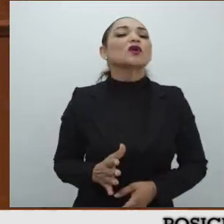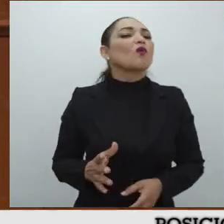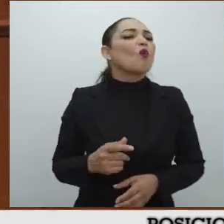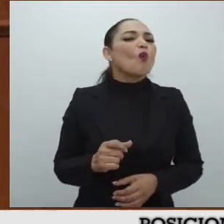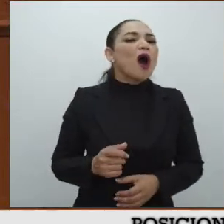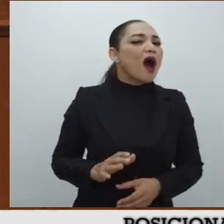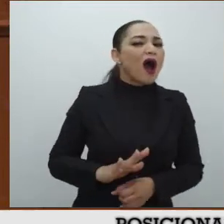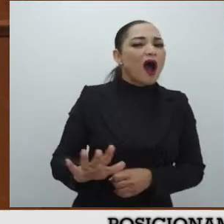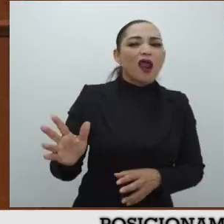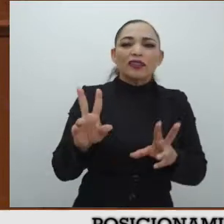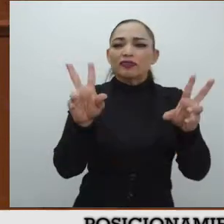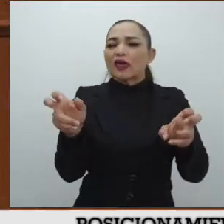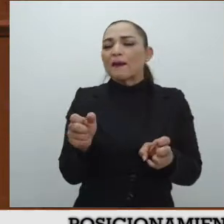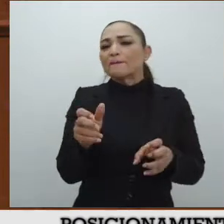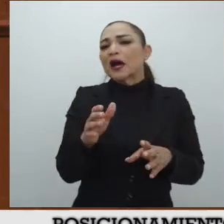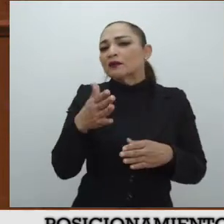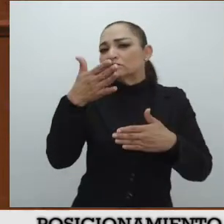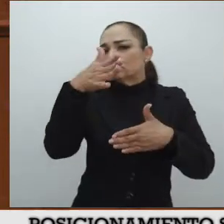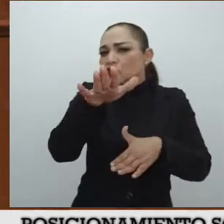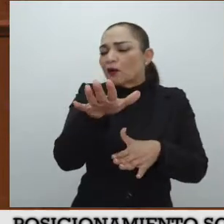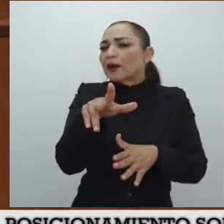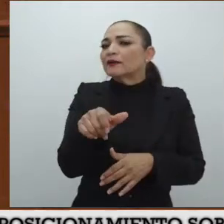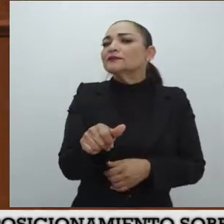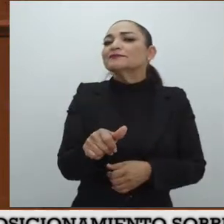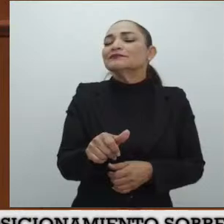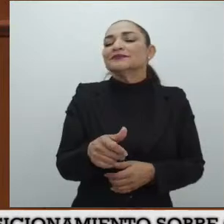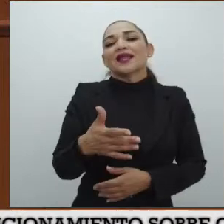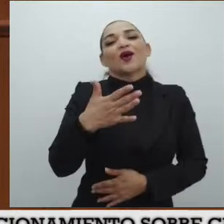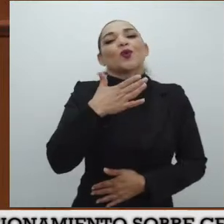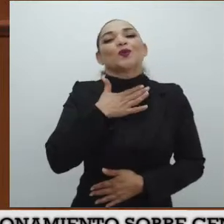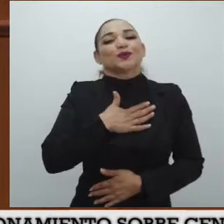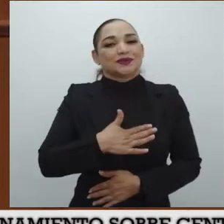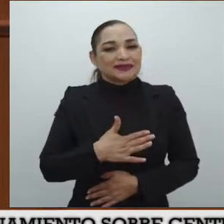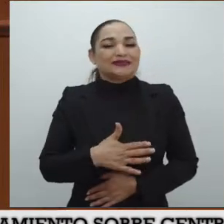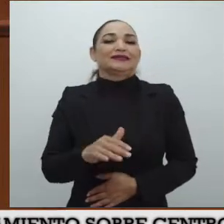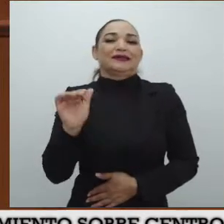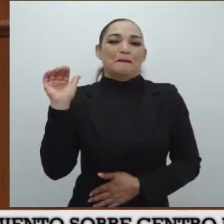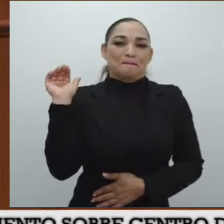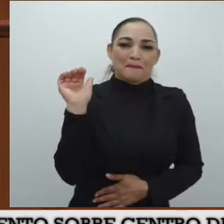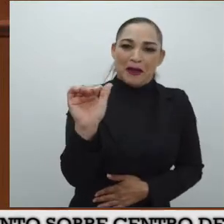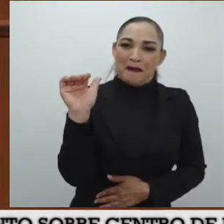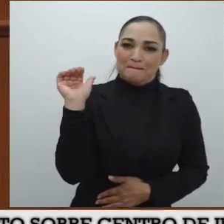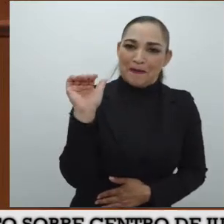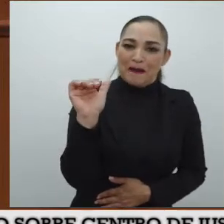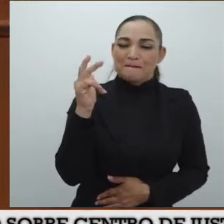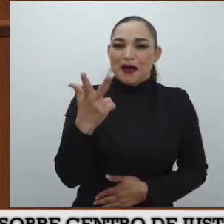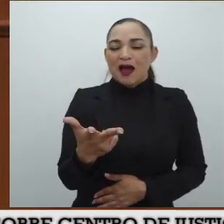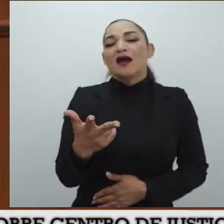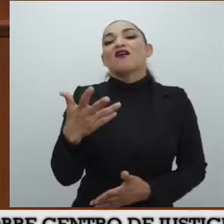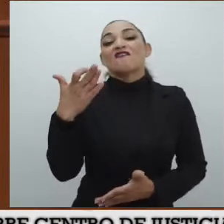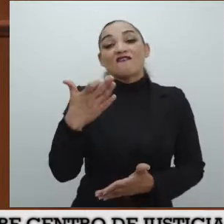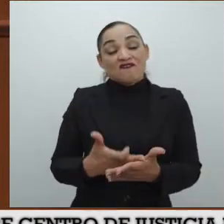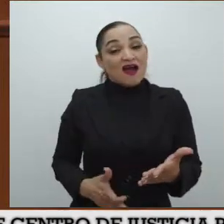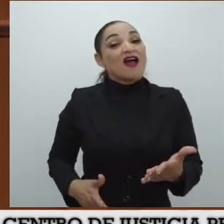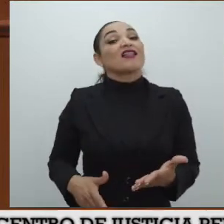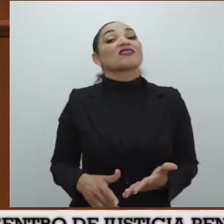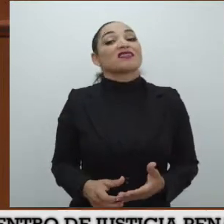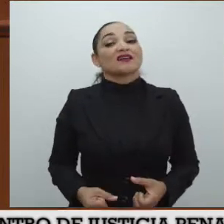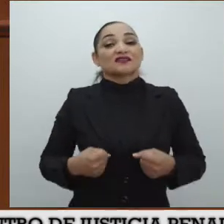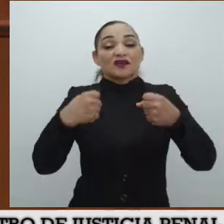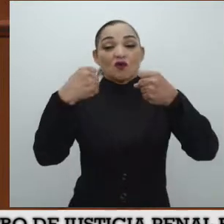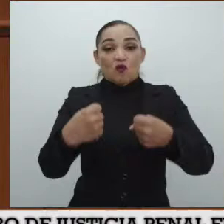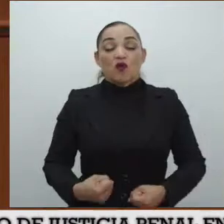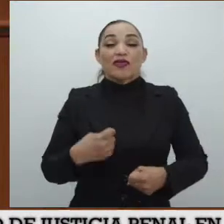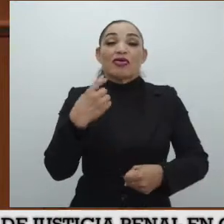niños diputados fue la justicia. Por lo tanto, queda claro que la impunidad y la falta de garantías de acceso a la